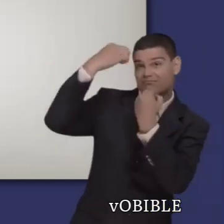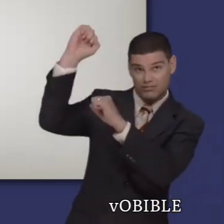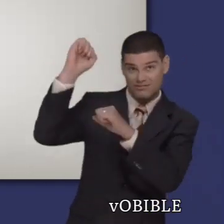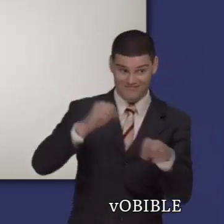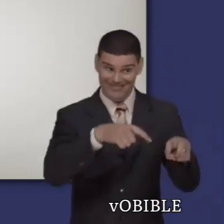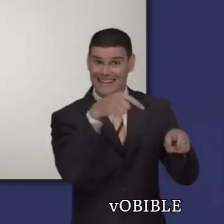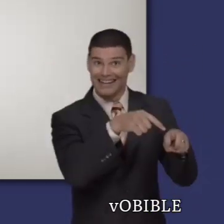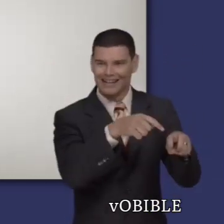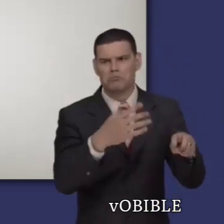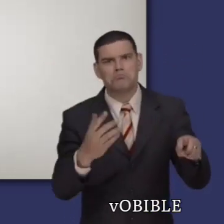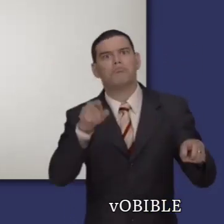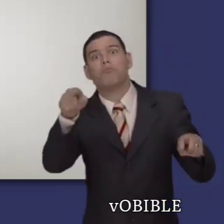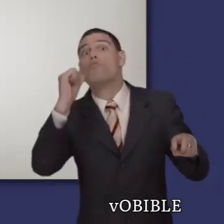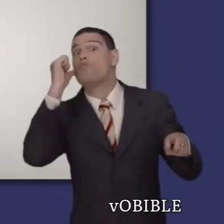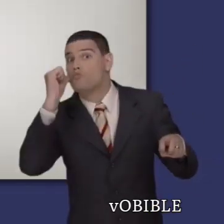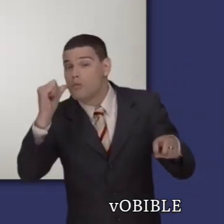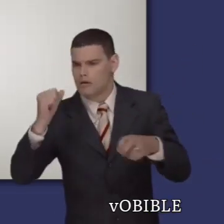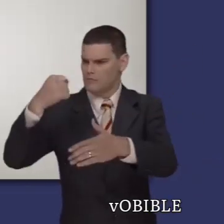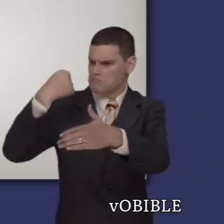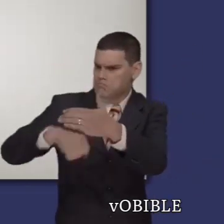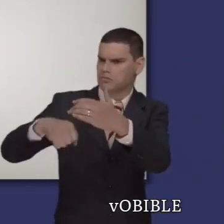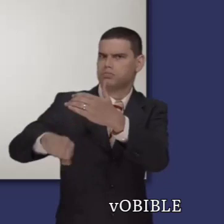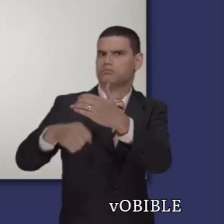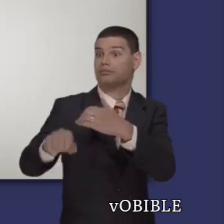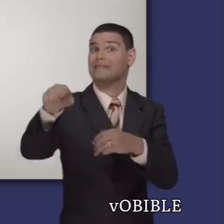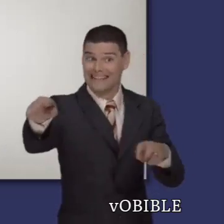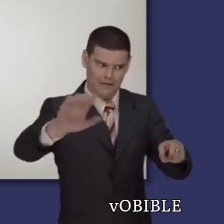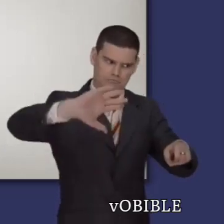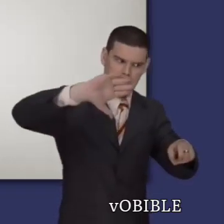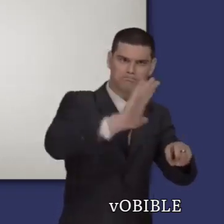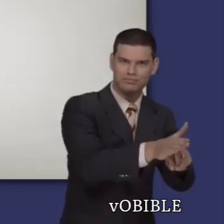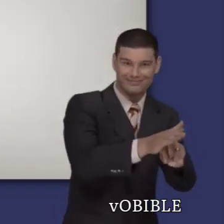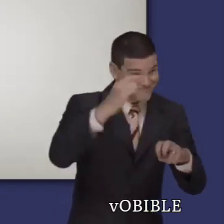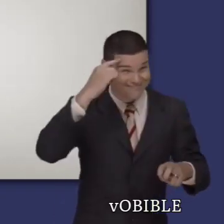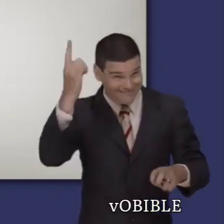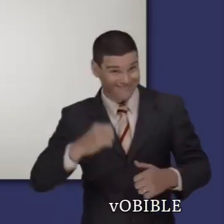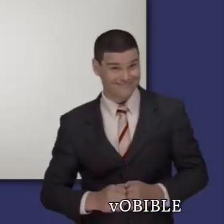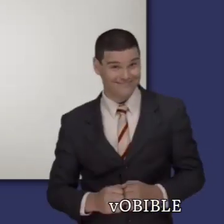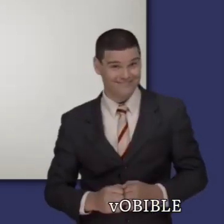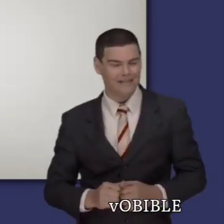la cabeza de la serpiente que logró que Adán y Eva se rebelaran contra Dios.